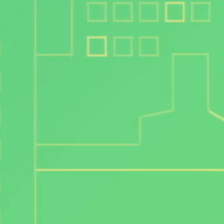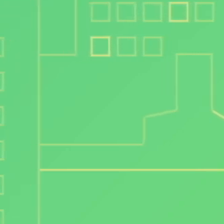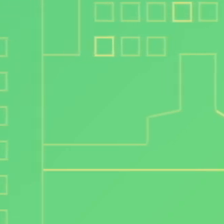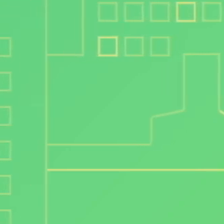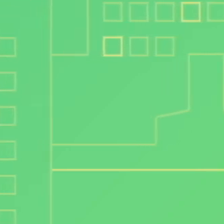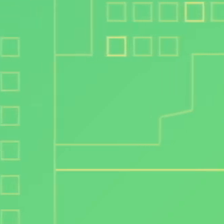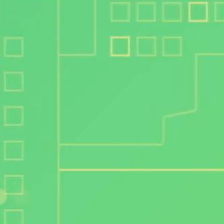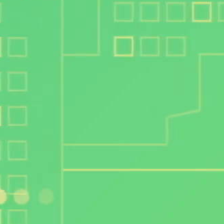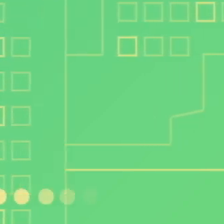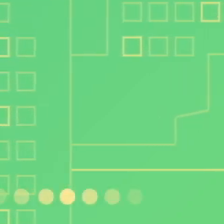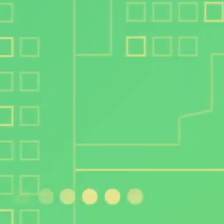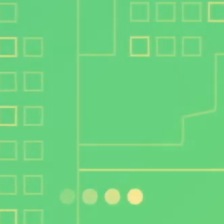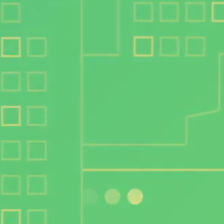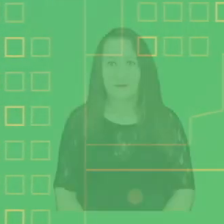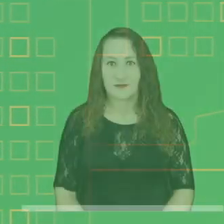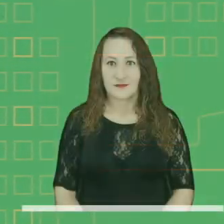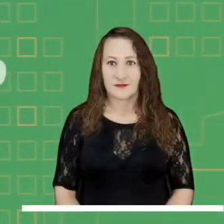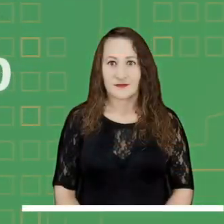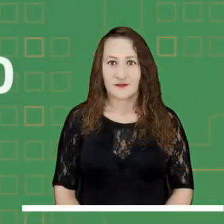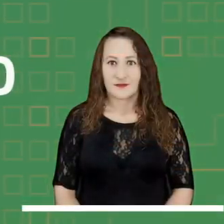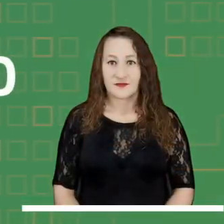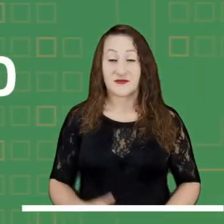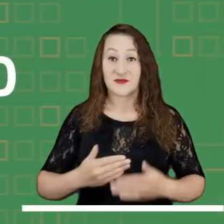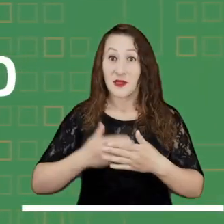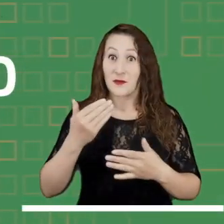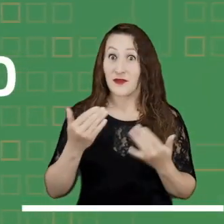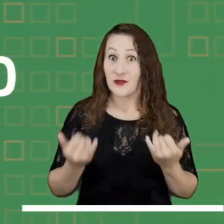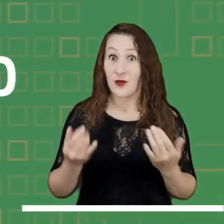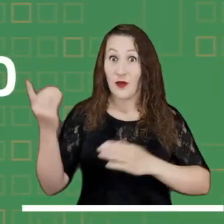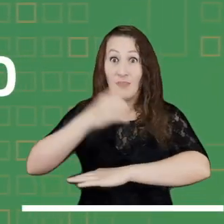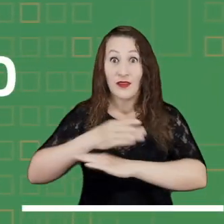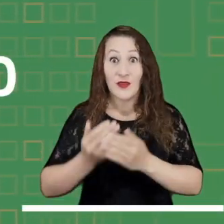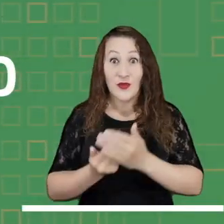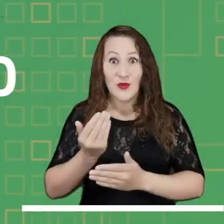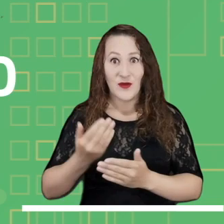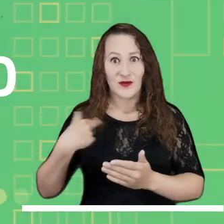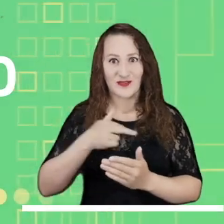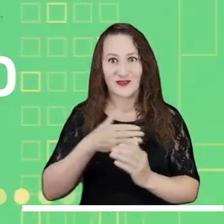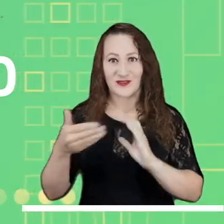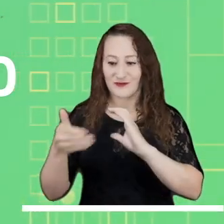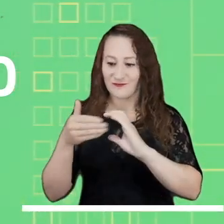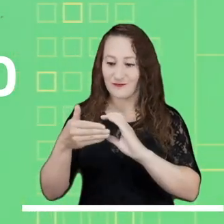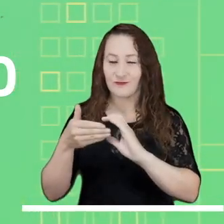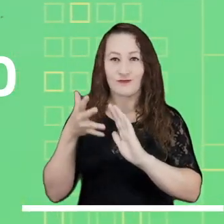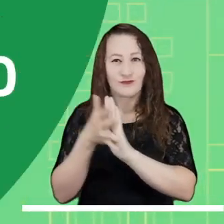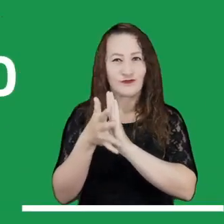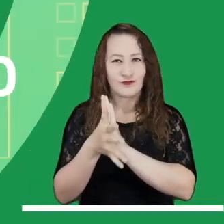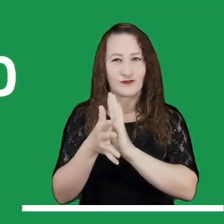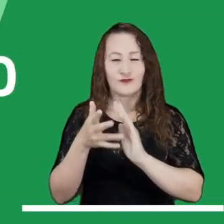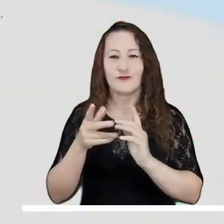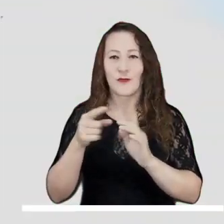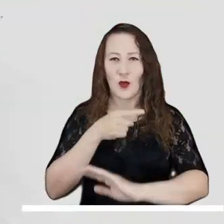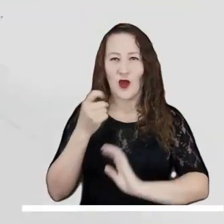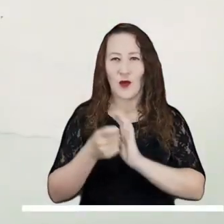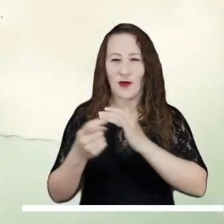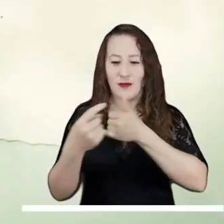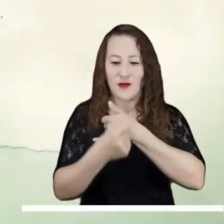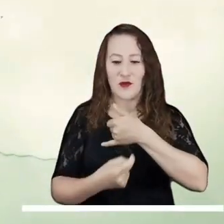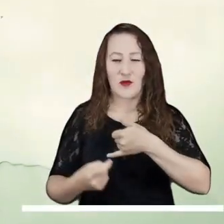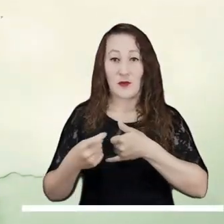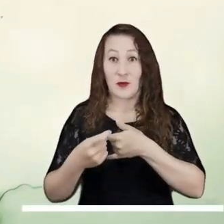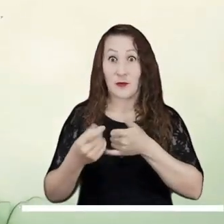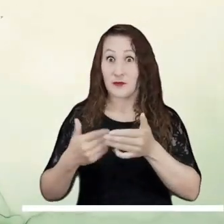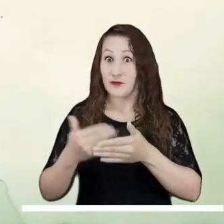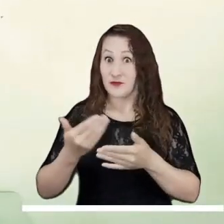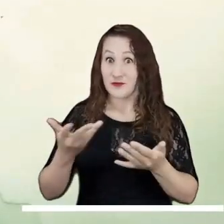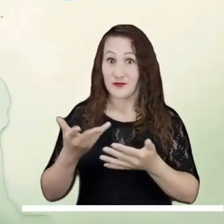Empieza un nuevo día y nosotros seguimos aquí con la información más reciente del pronóstico del tiempo en las diferentes regiones del país. Iniciamos este